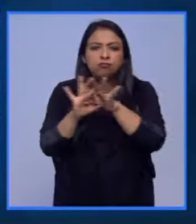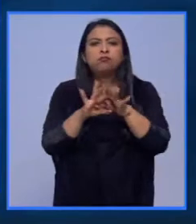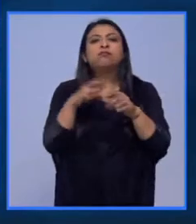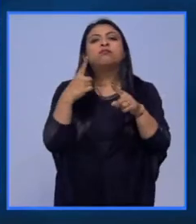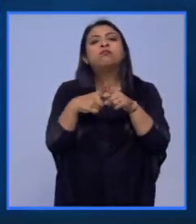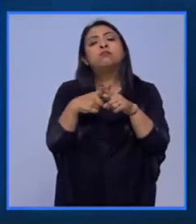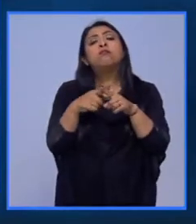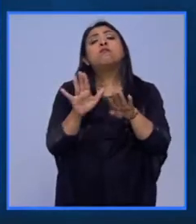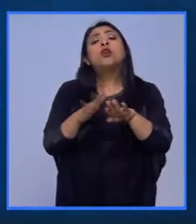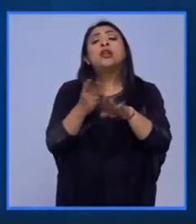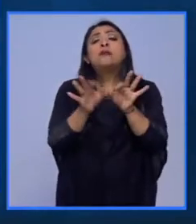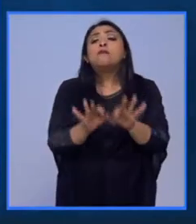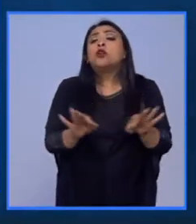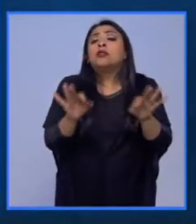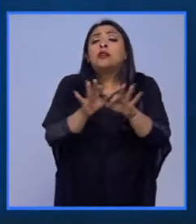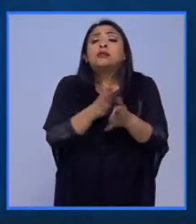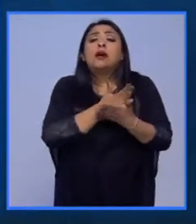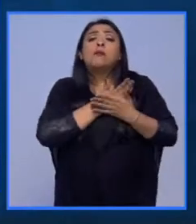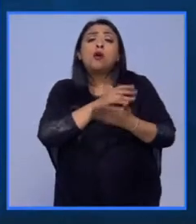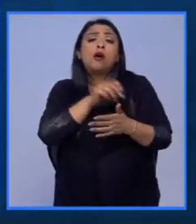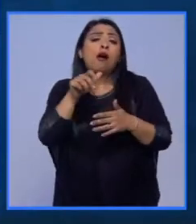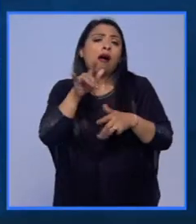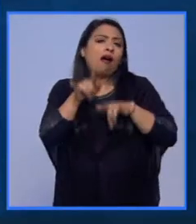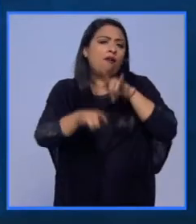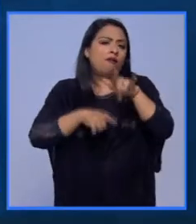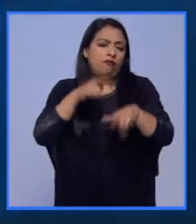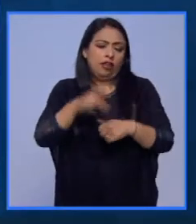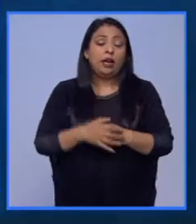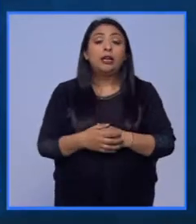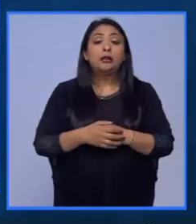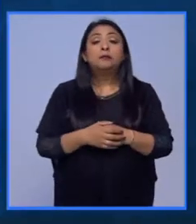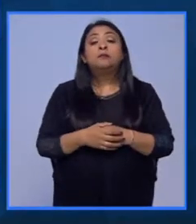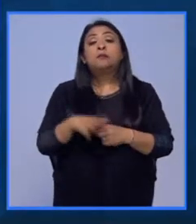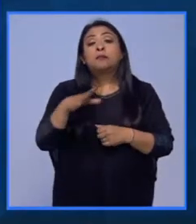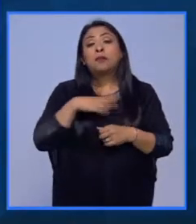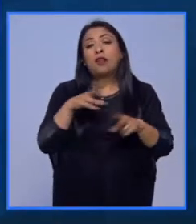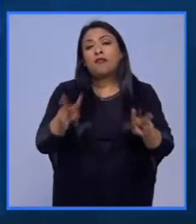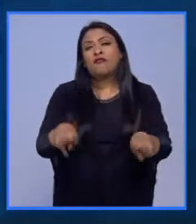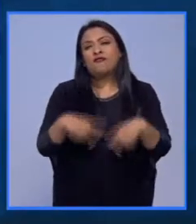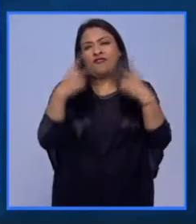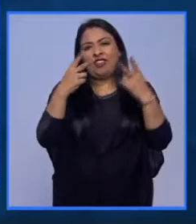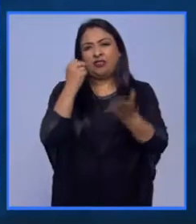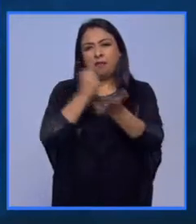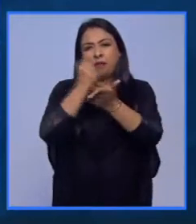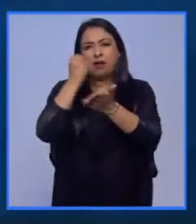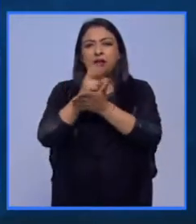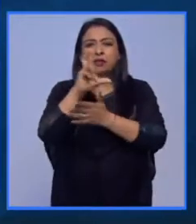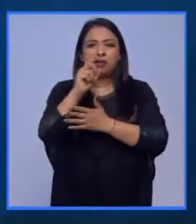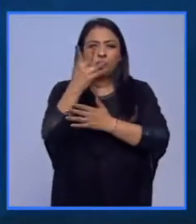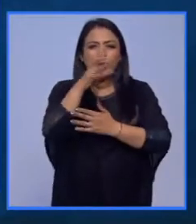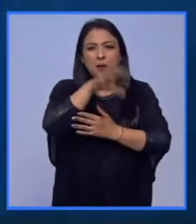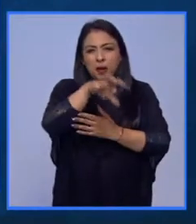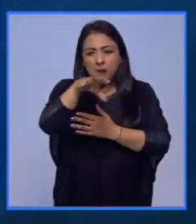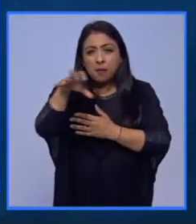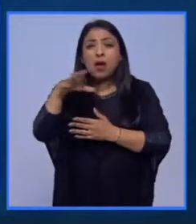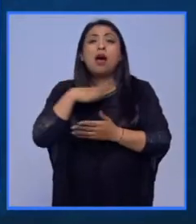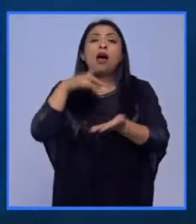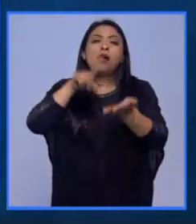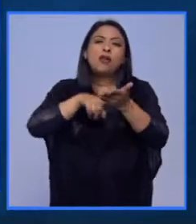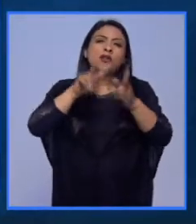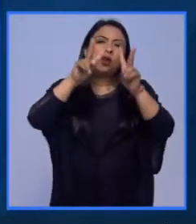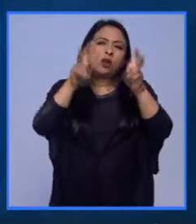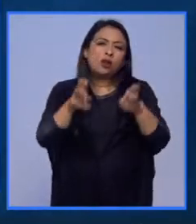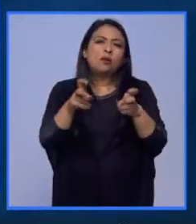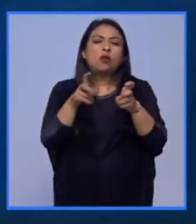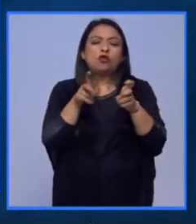la importancia y el amor a esta feria. La oferta editorial de los 34 expositores incluye publicaciones desde